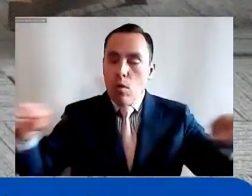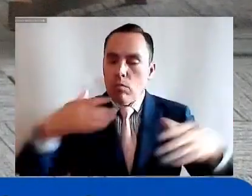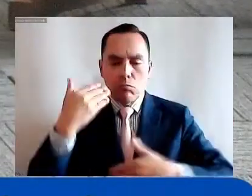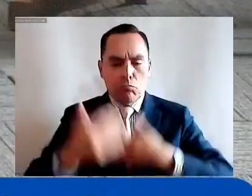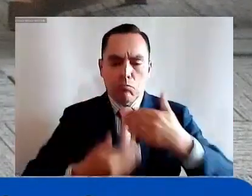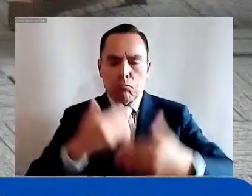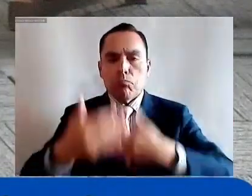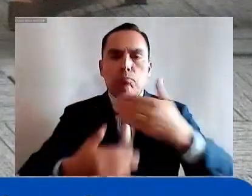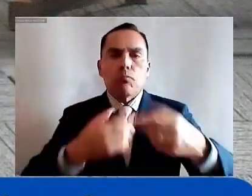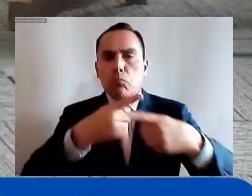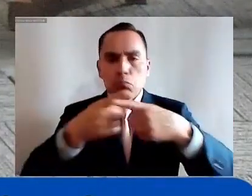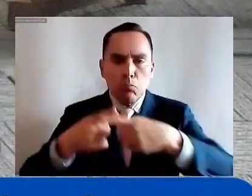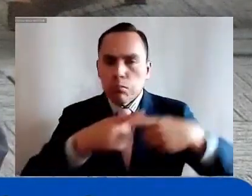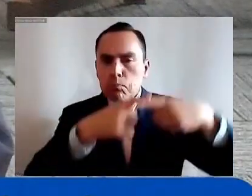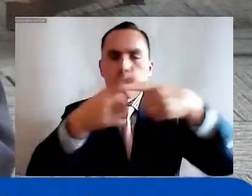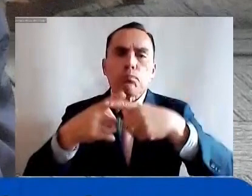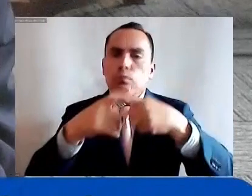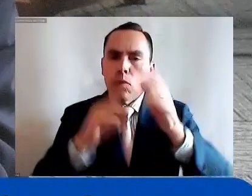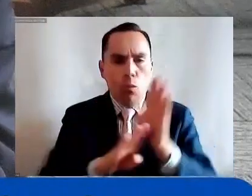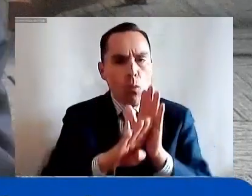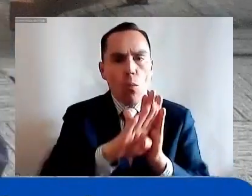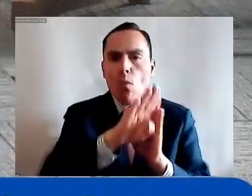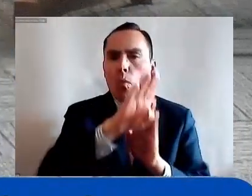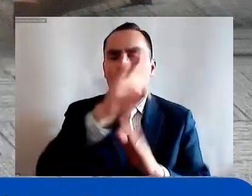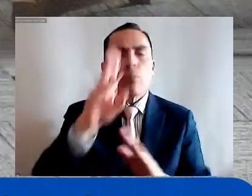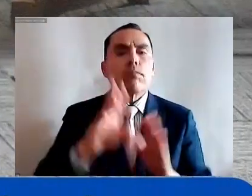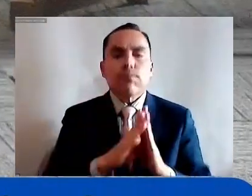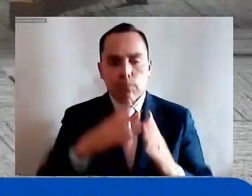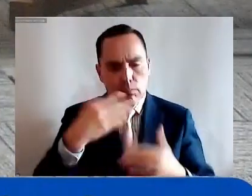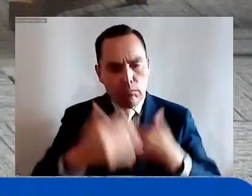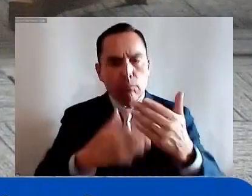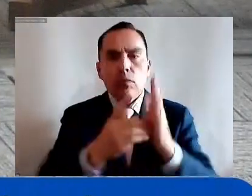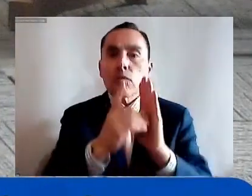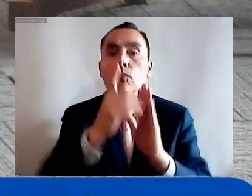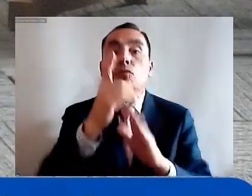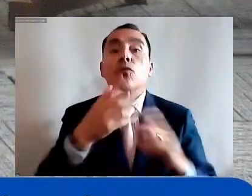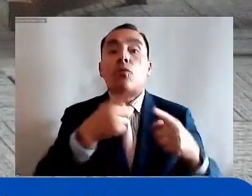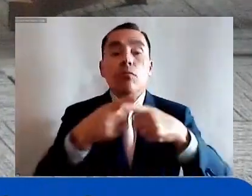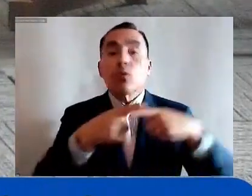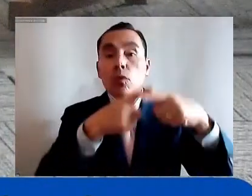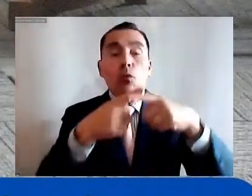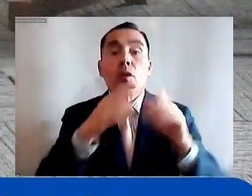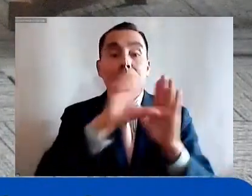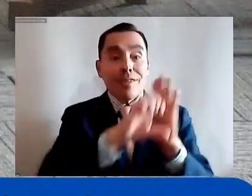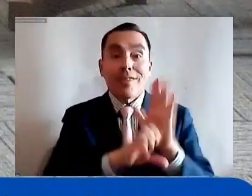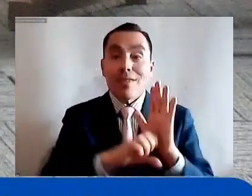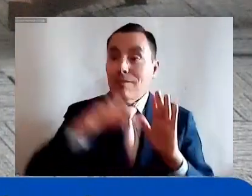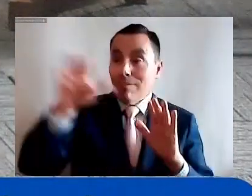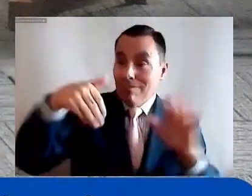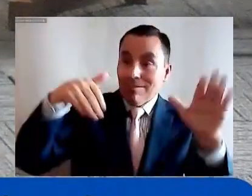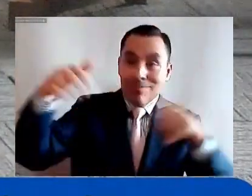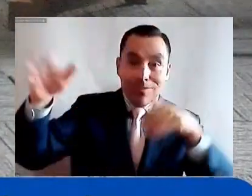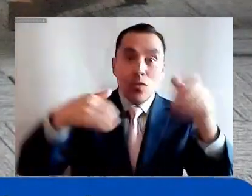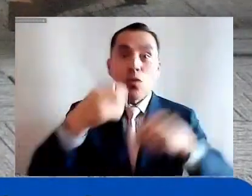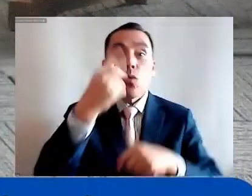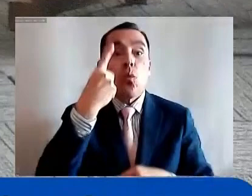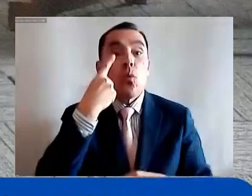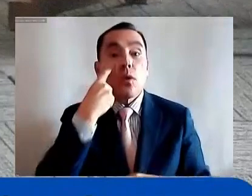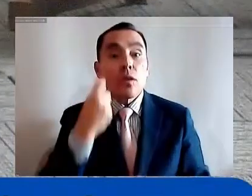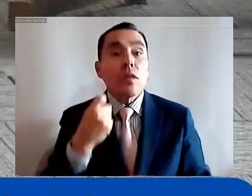social, tras lo cual se invita a los Estados a proclamar un día del año como el Día de la